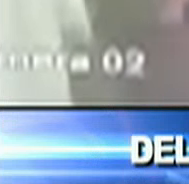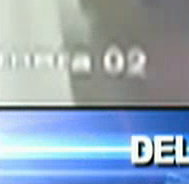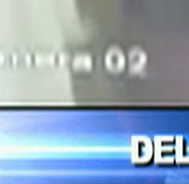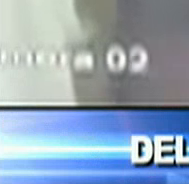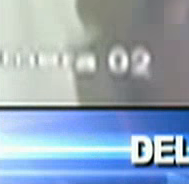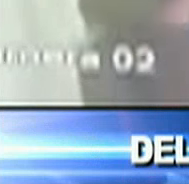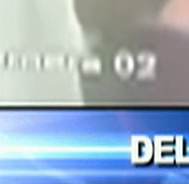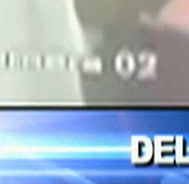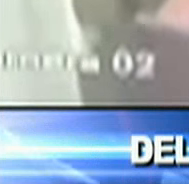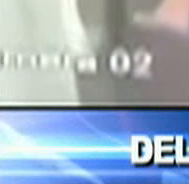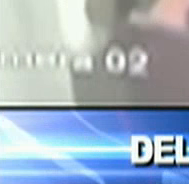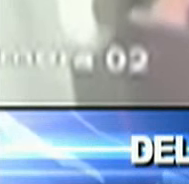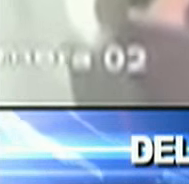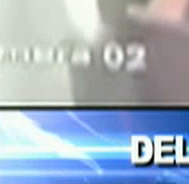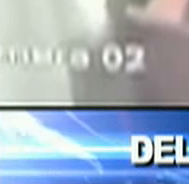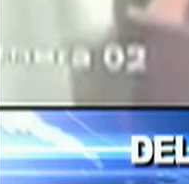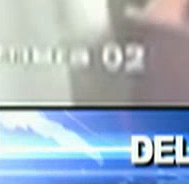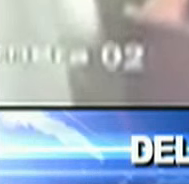policía.